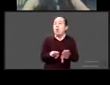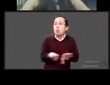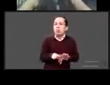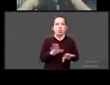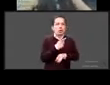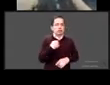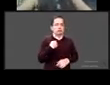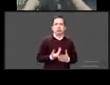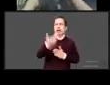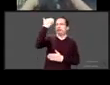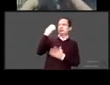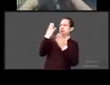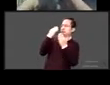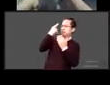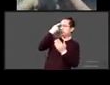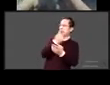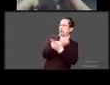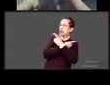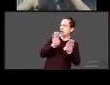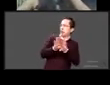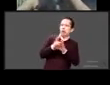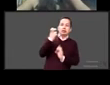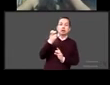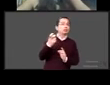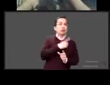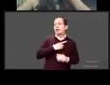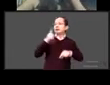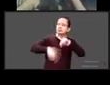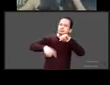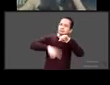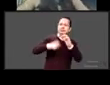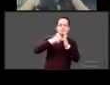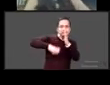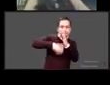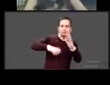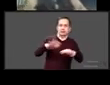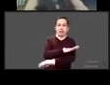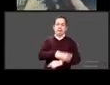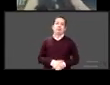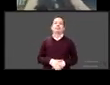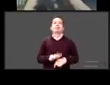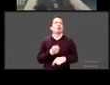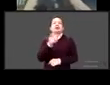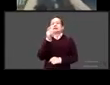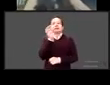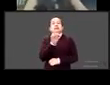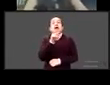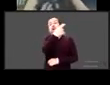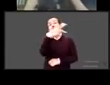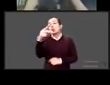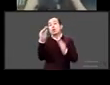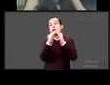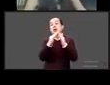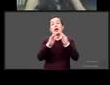la educación? Pero esto no es algo nuevo. A ustedes también seguramente en sus casas, a lo mejor, les decían que las mujeres no podían trabajar.